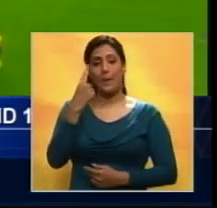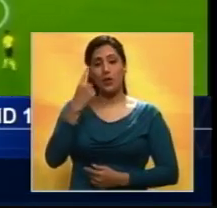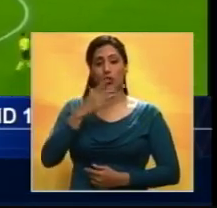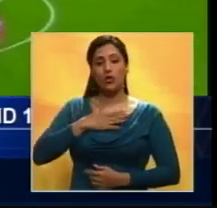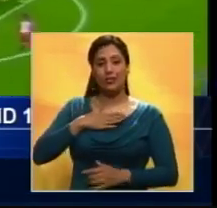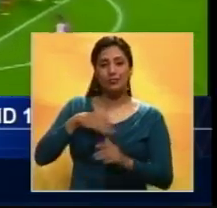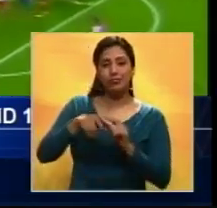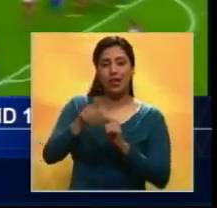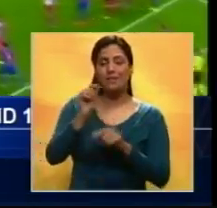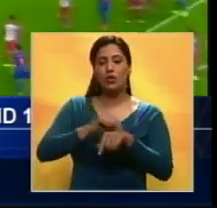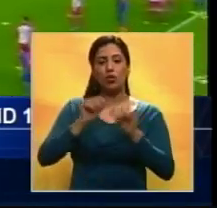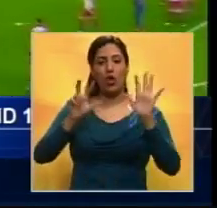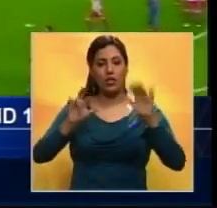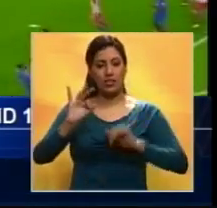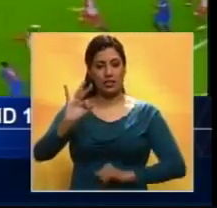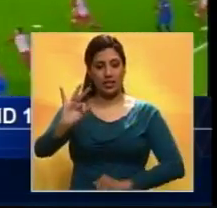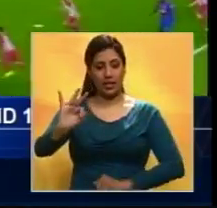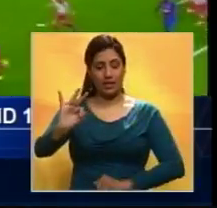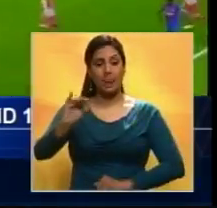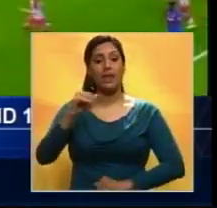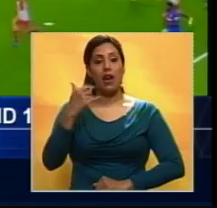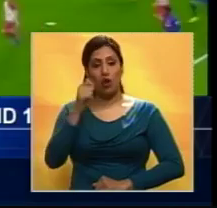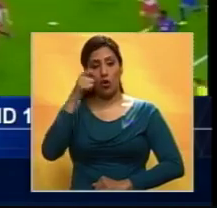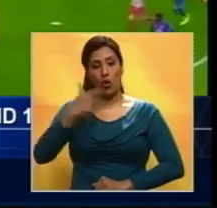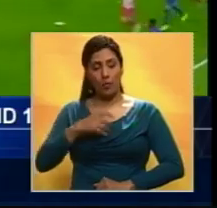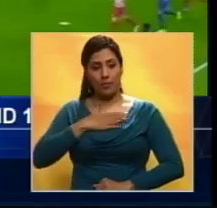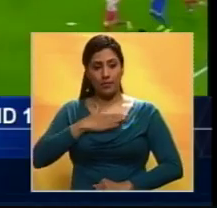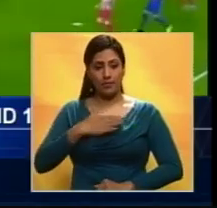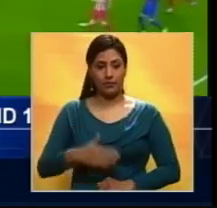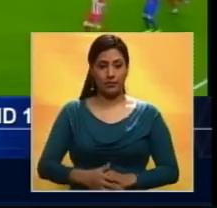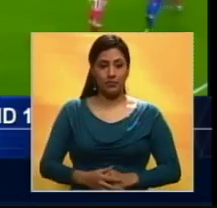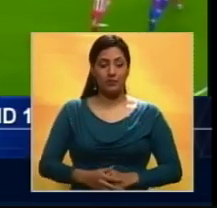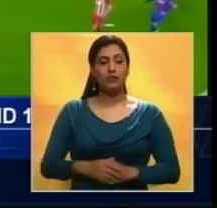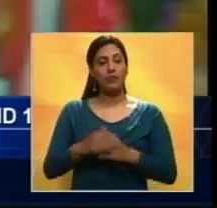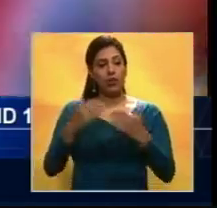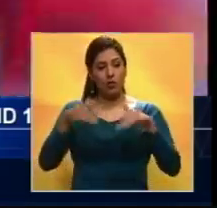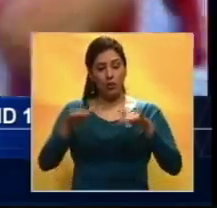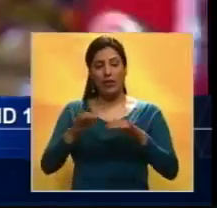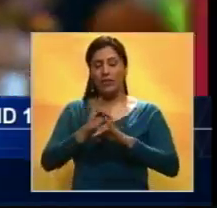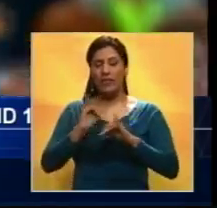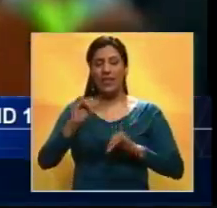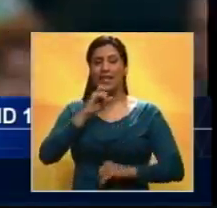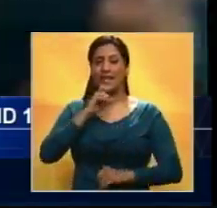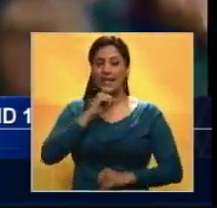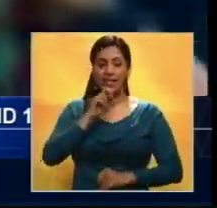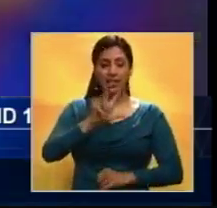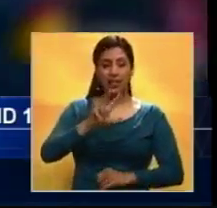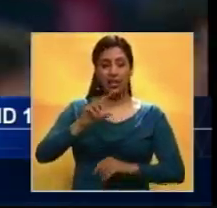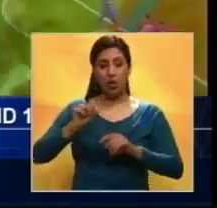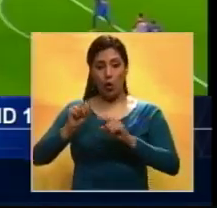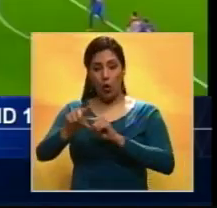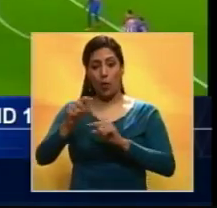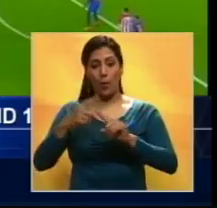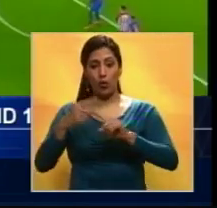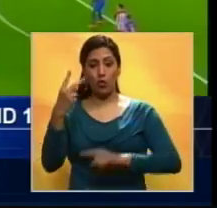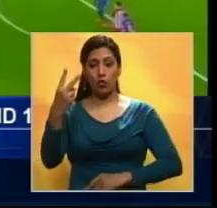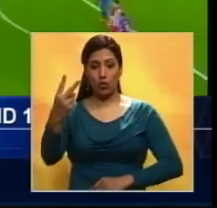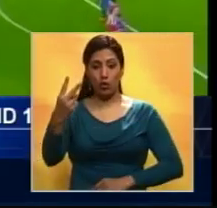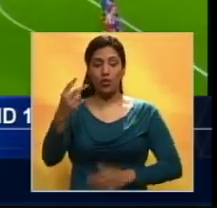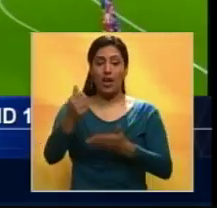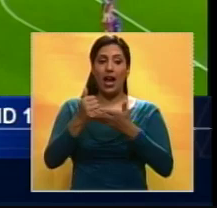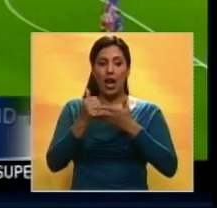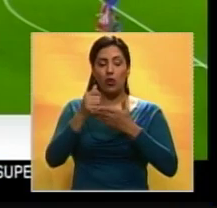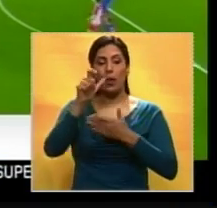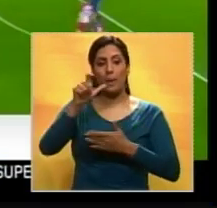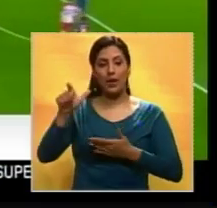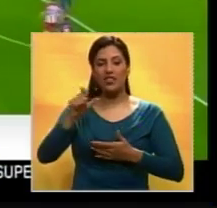lograron anotar al minuto 83 en los pies de Kevin Gameiro. La eliminatoria final fue de 3-2 en favor de